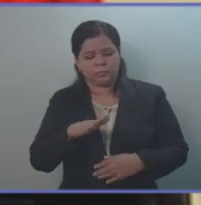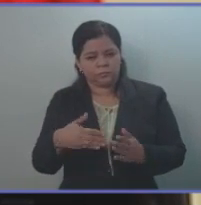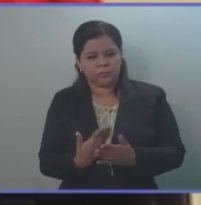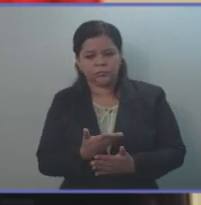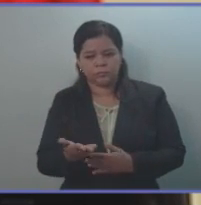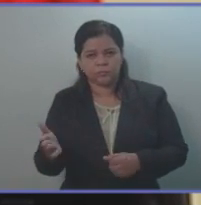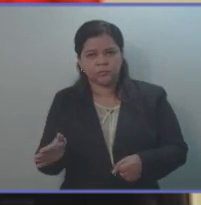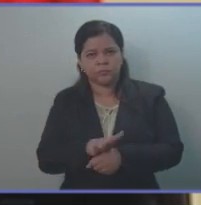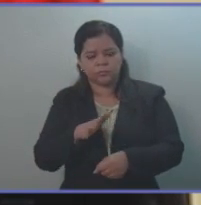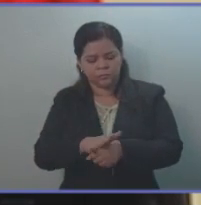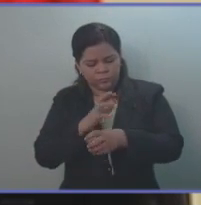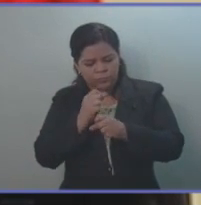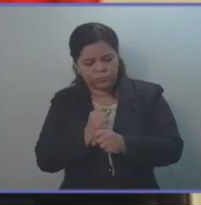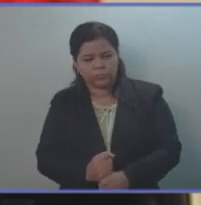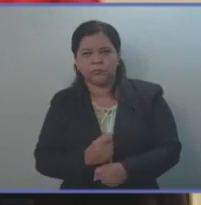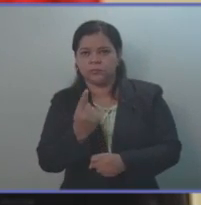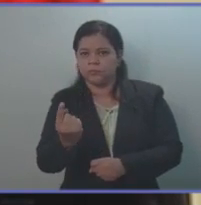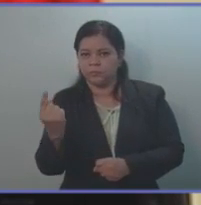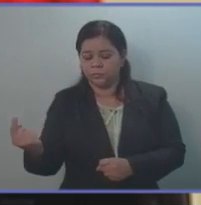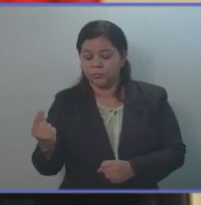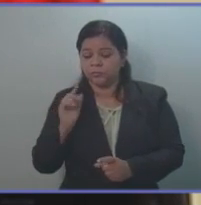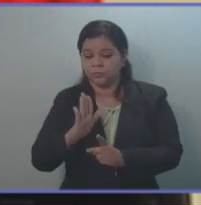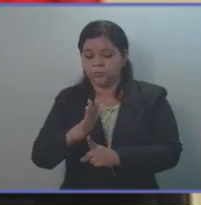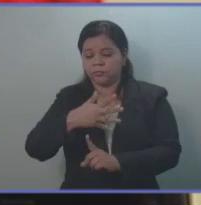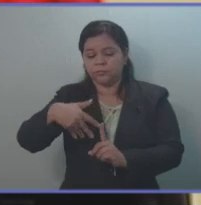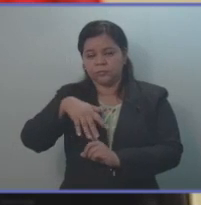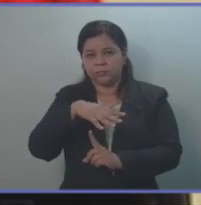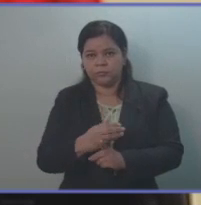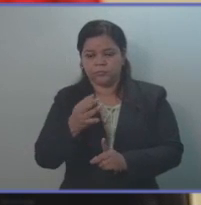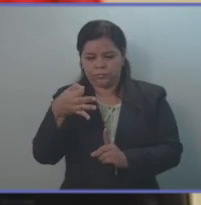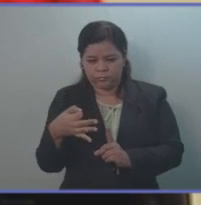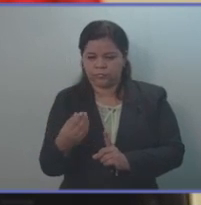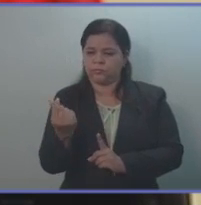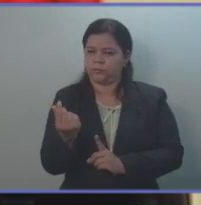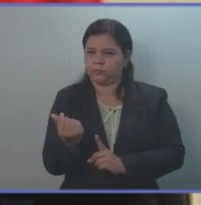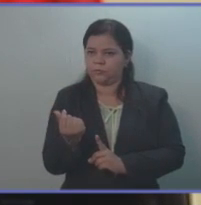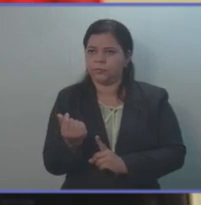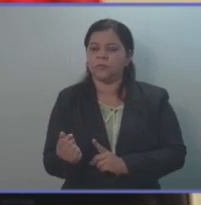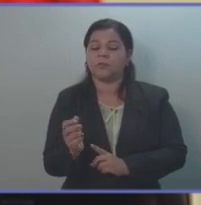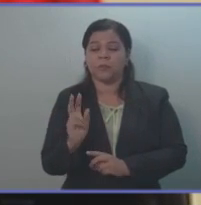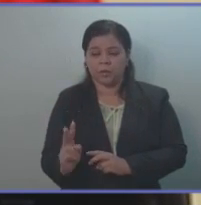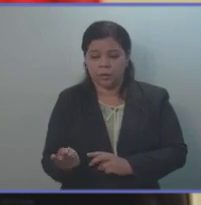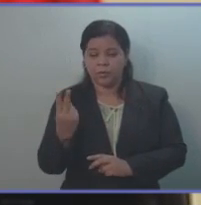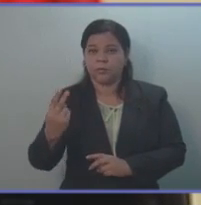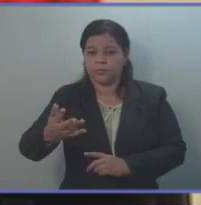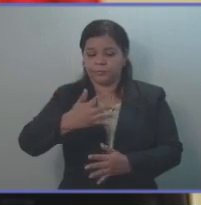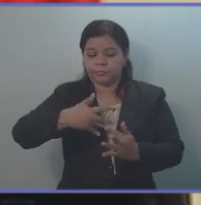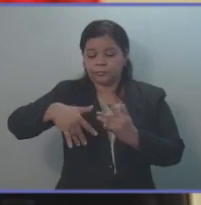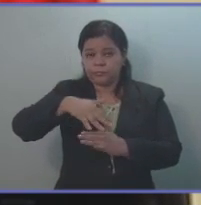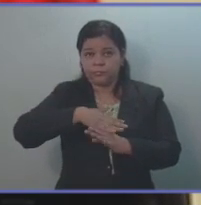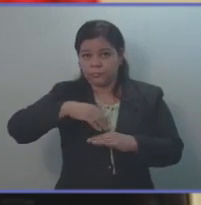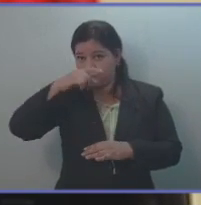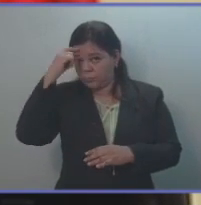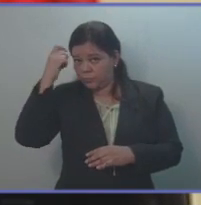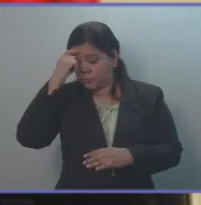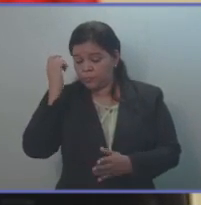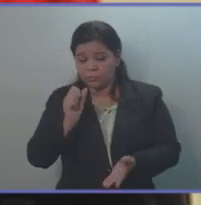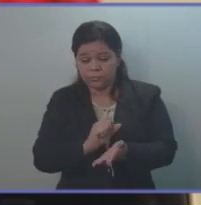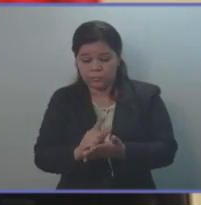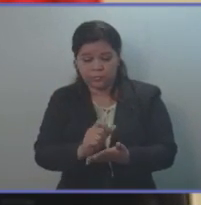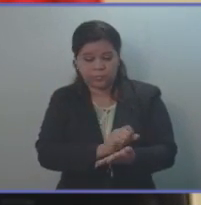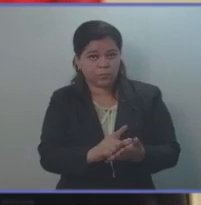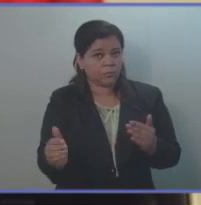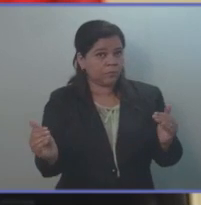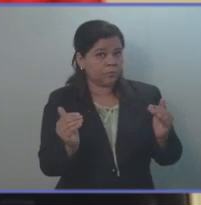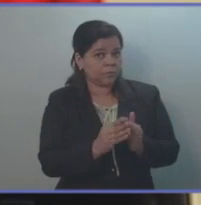asegurar al trabajador y a su familia las condiciones económicas de una existencia digna. 2. Que el ambiente laboral y organizacional en los centros escolares, así como